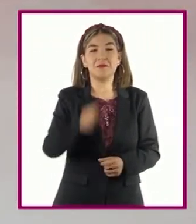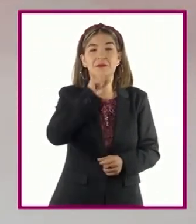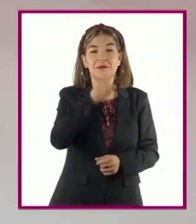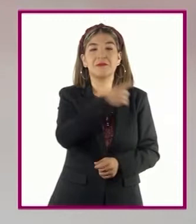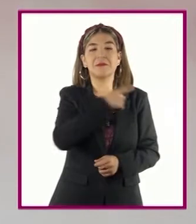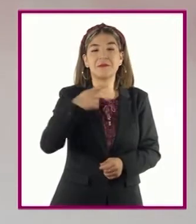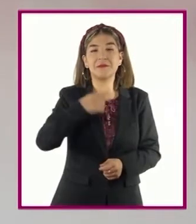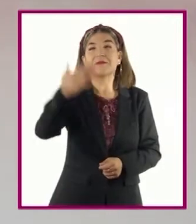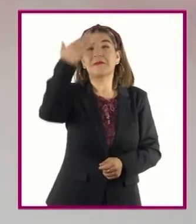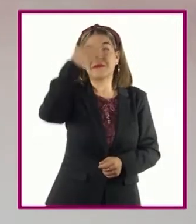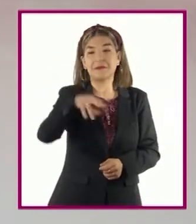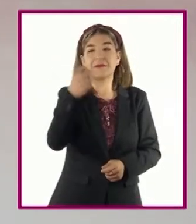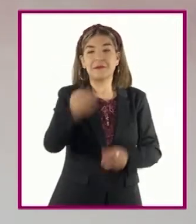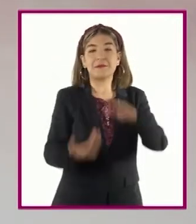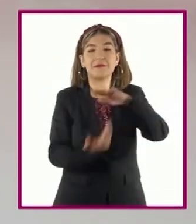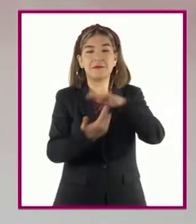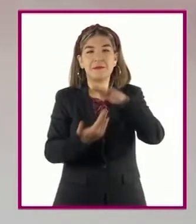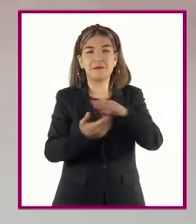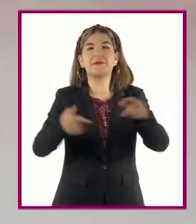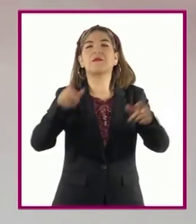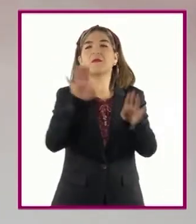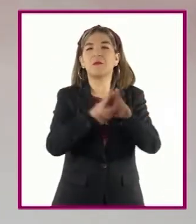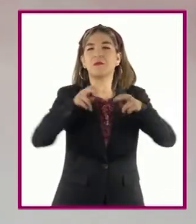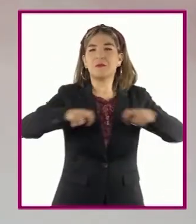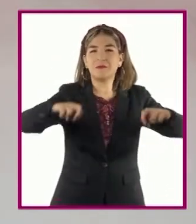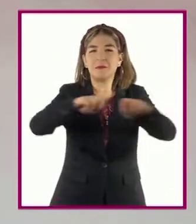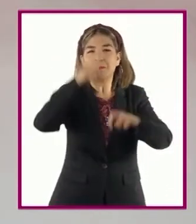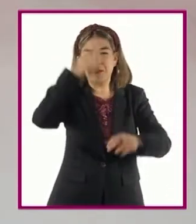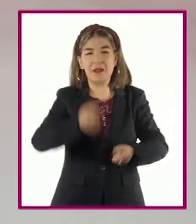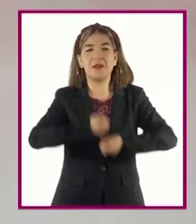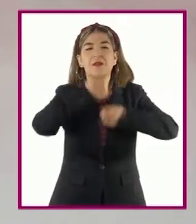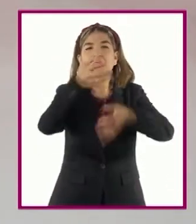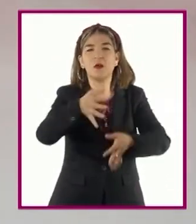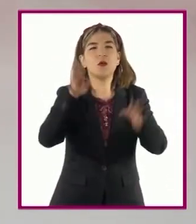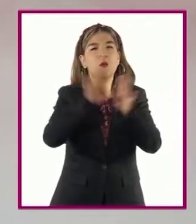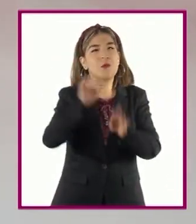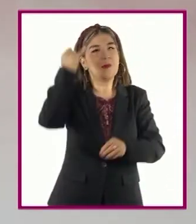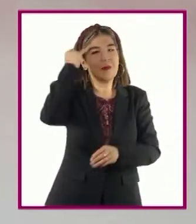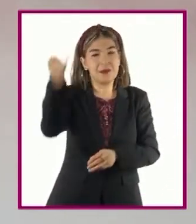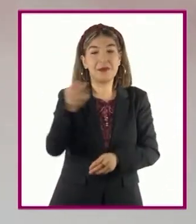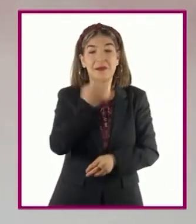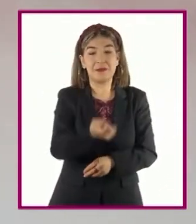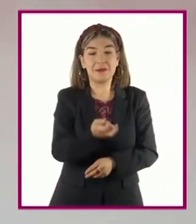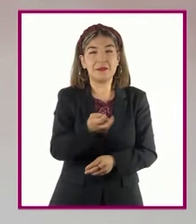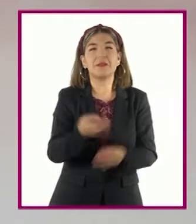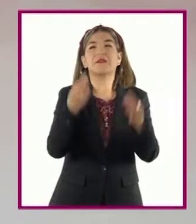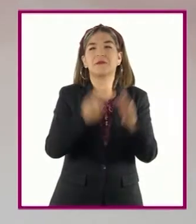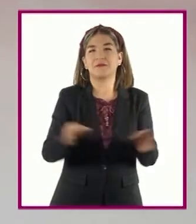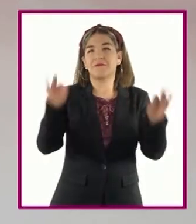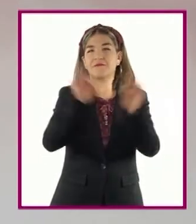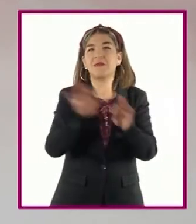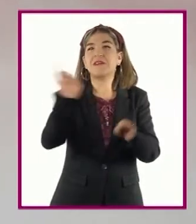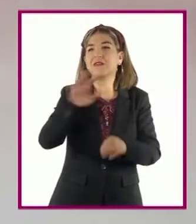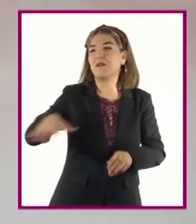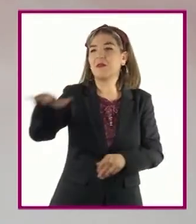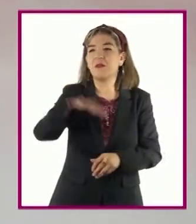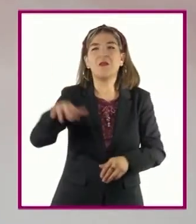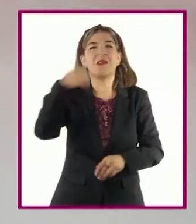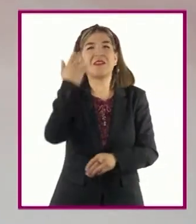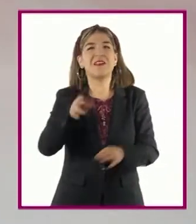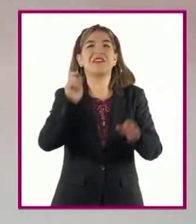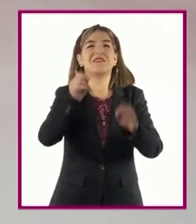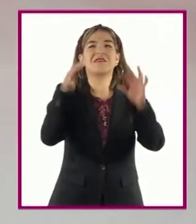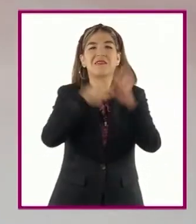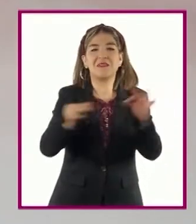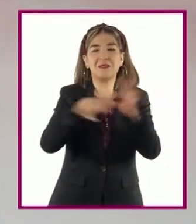una mesa redonda es un espacio para expresar nuestras ideas, sería un caos el que todos quisieran externar sus ideas